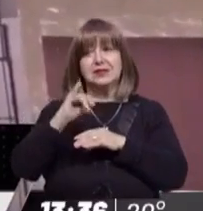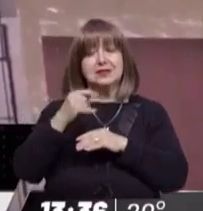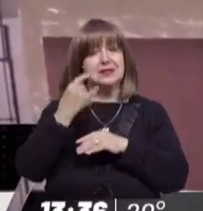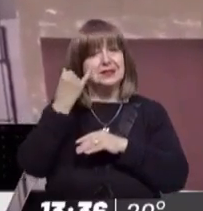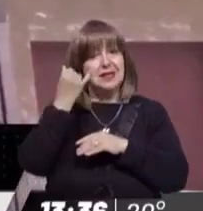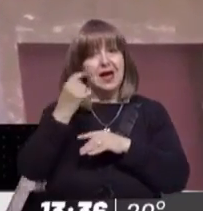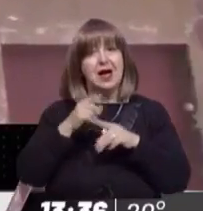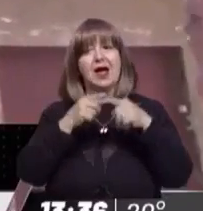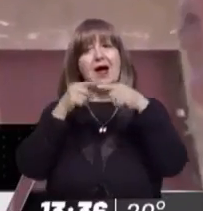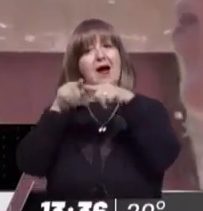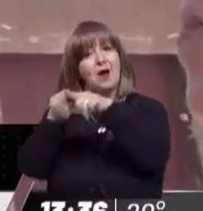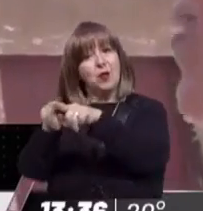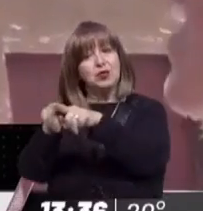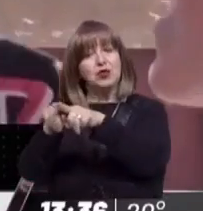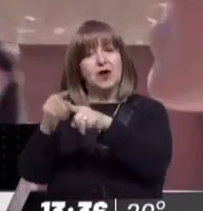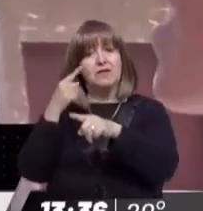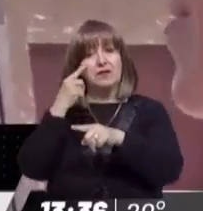durísimo mucho dolor gracias